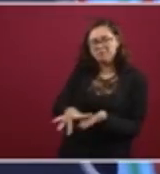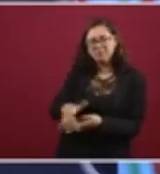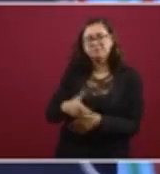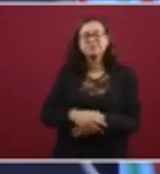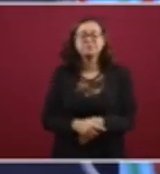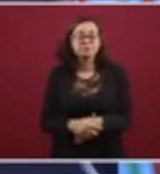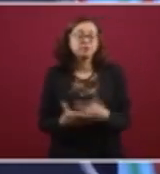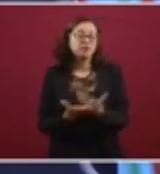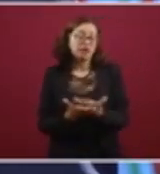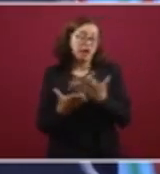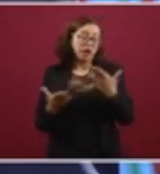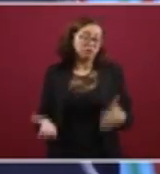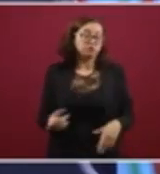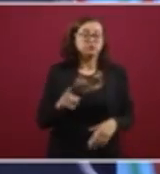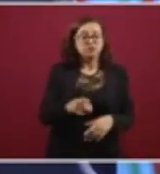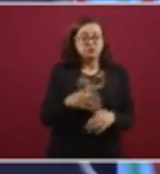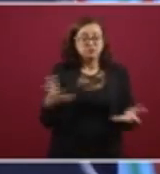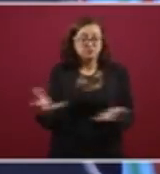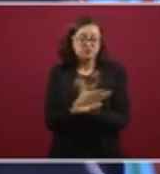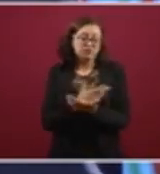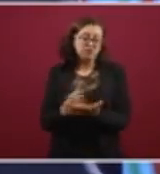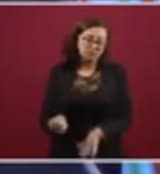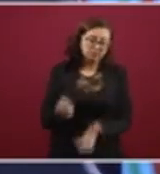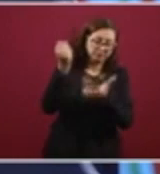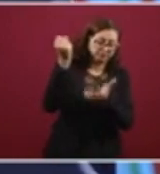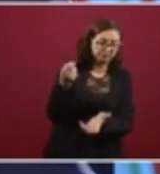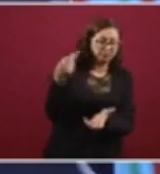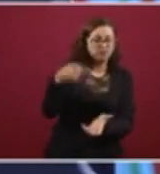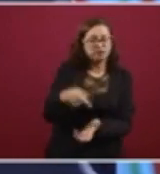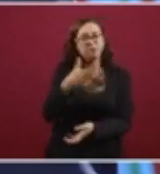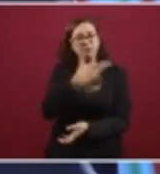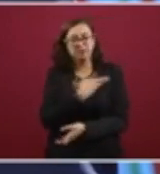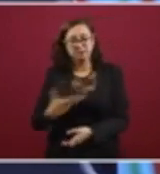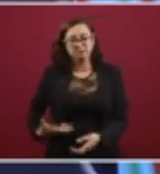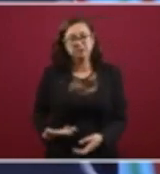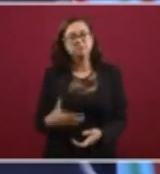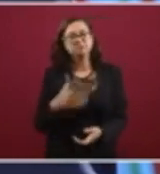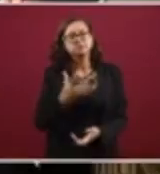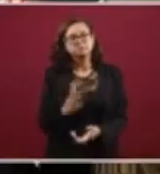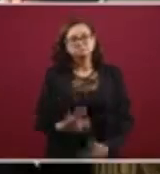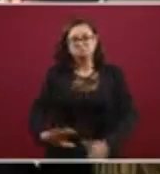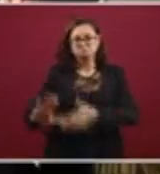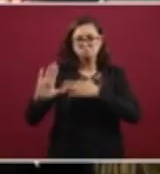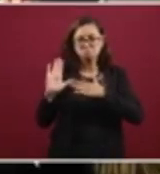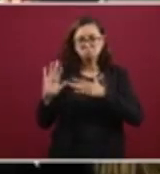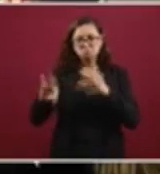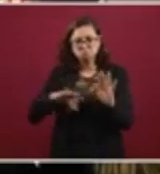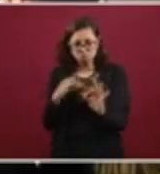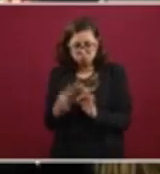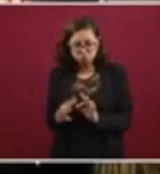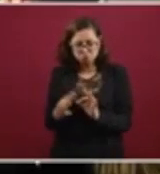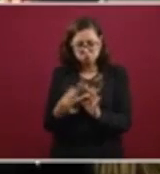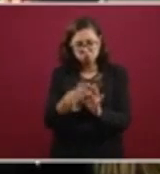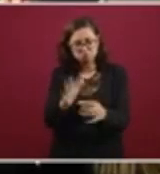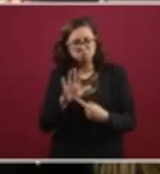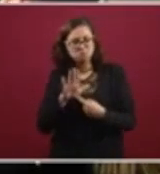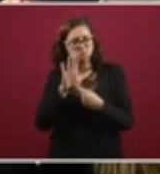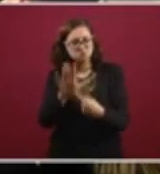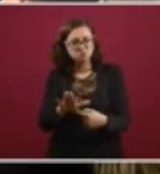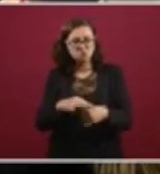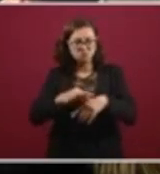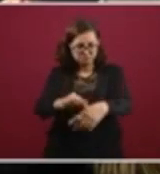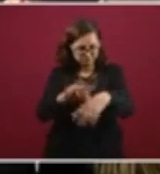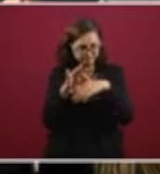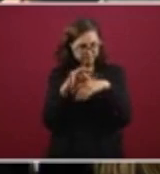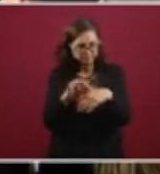muy puntual de apoyar a estos atletas, está ofreciendo resultados palpables y tangibles. Muchas gracias. Muchas